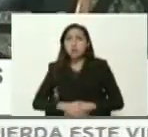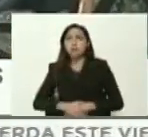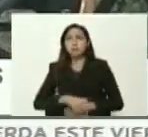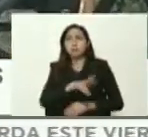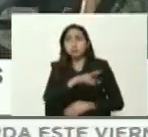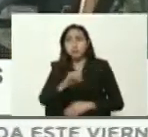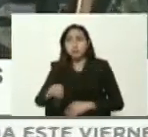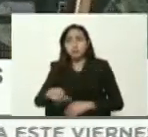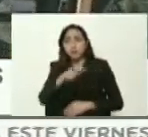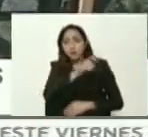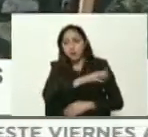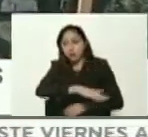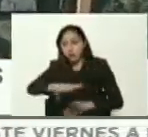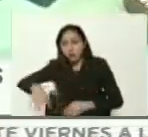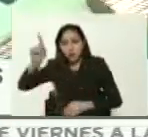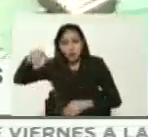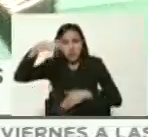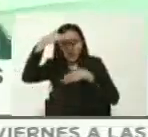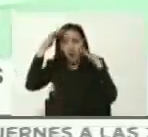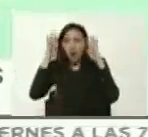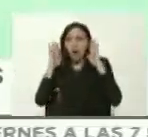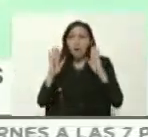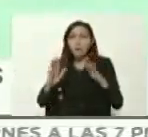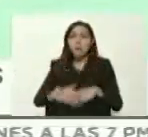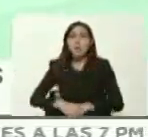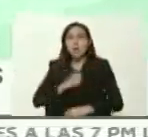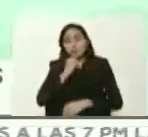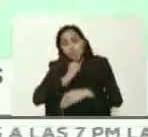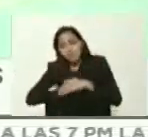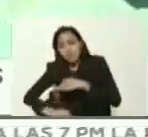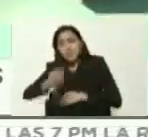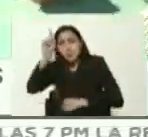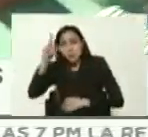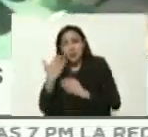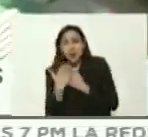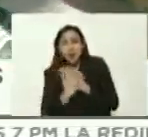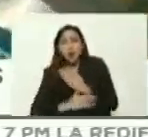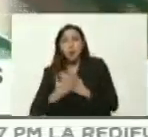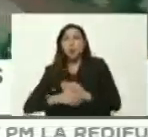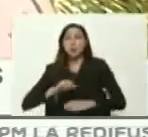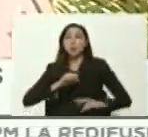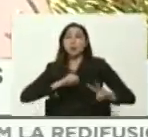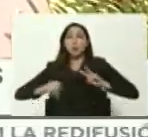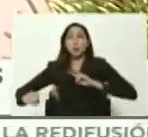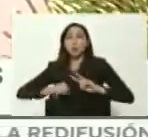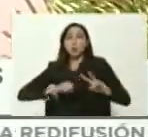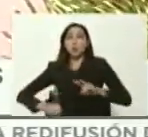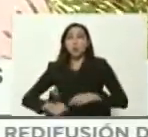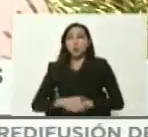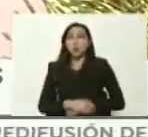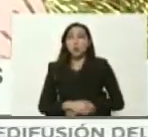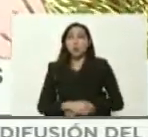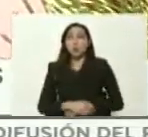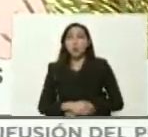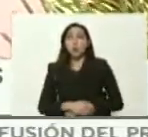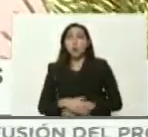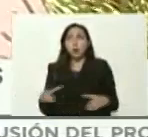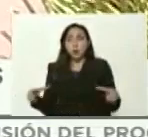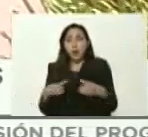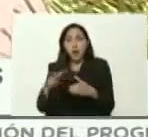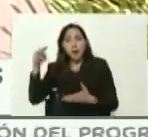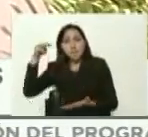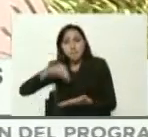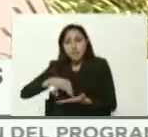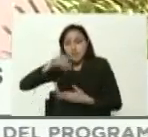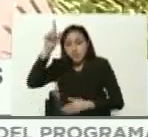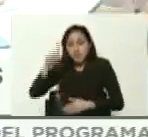niños bajo peso. Se le hace un seguimiento al parto humanizado. Somos Venezuela, Frente Francisco de Miranda y la comunidad